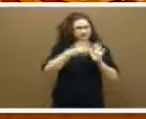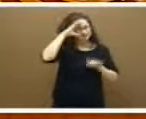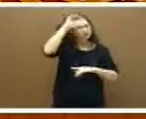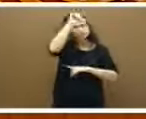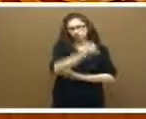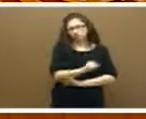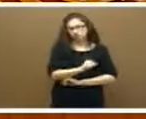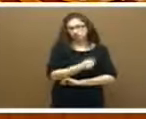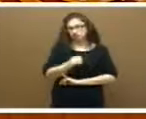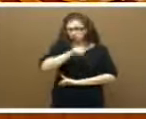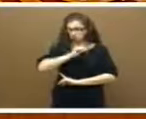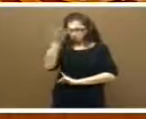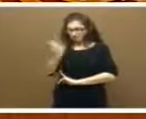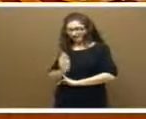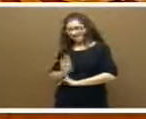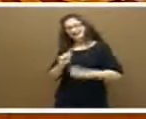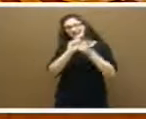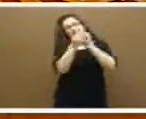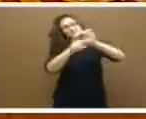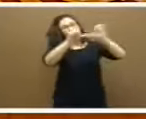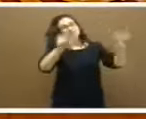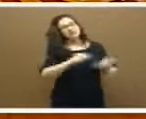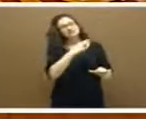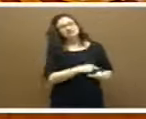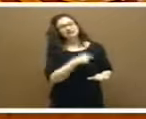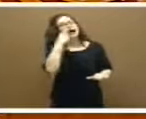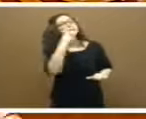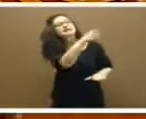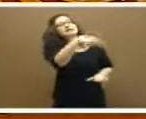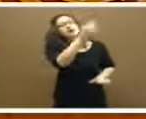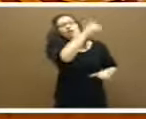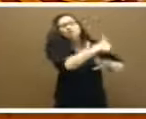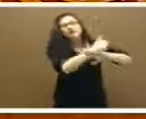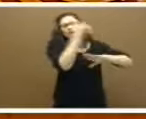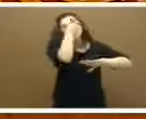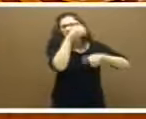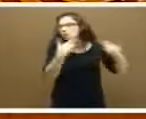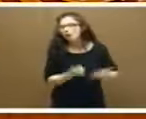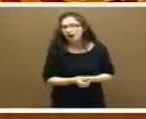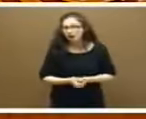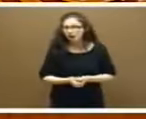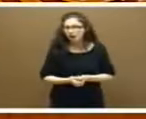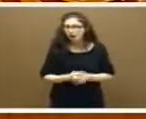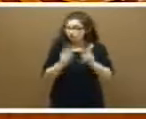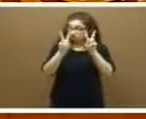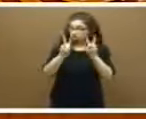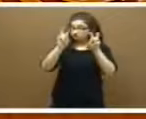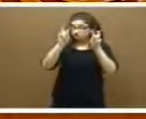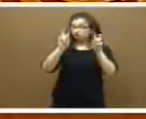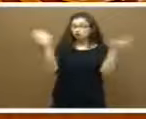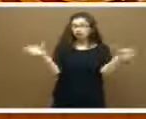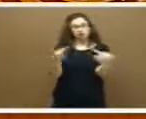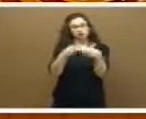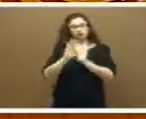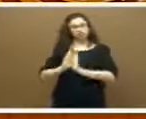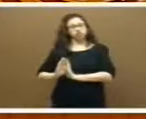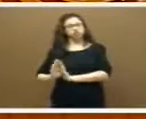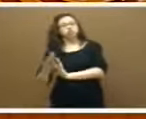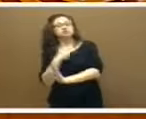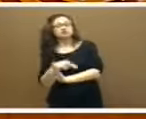les parece ese cambio de modelo sanitario. Escuchen lo que opinan los ciudadanos de haber excluido a determinados colectivos de la